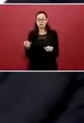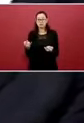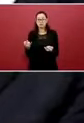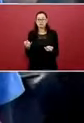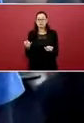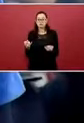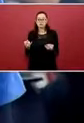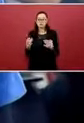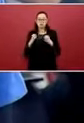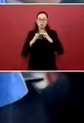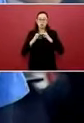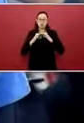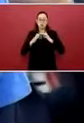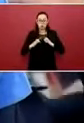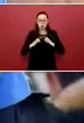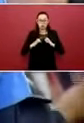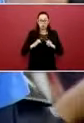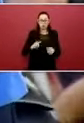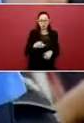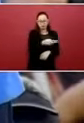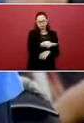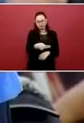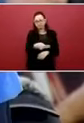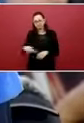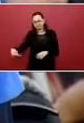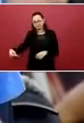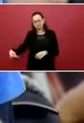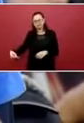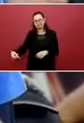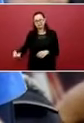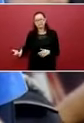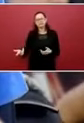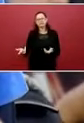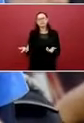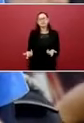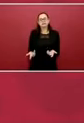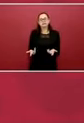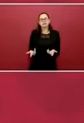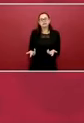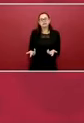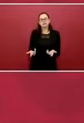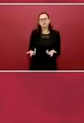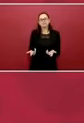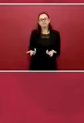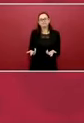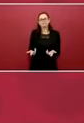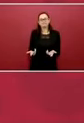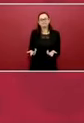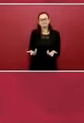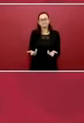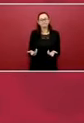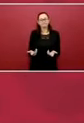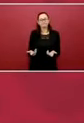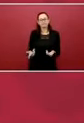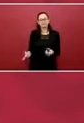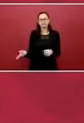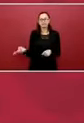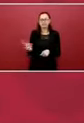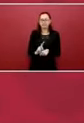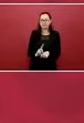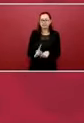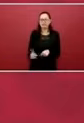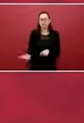sus cuerpos. O sea, entonces todos los días